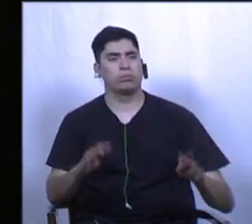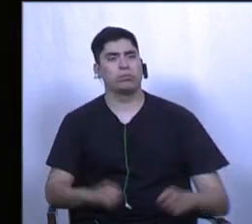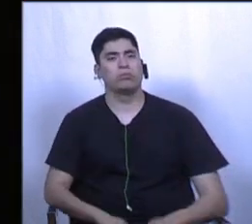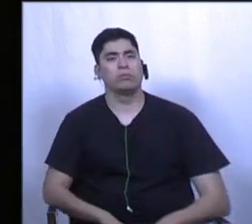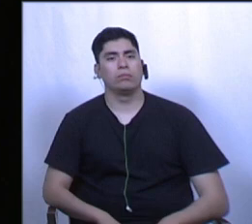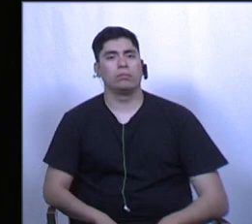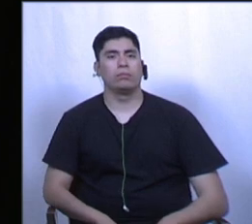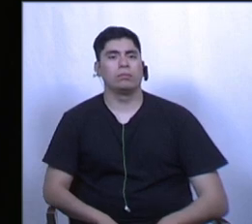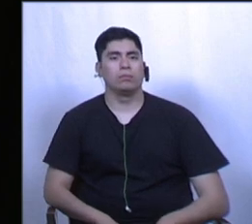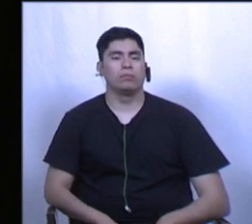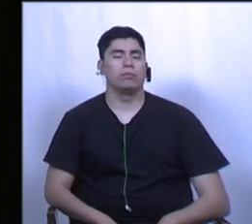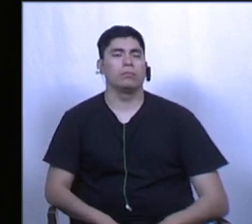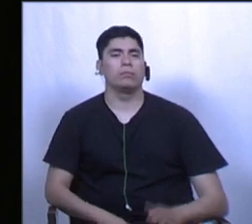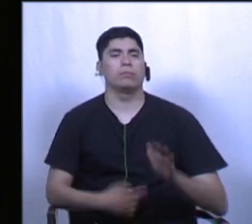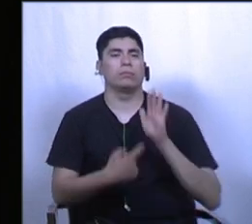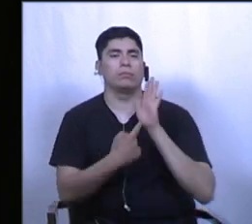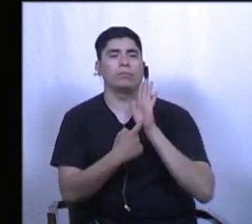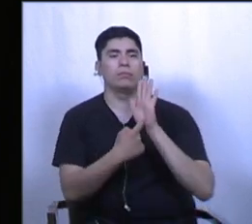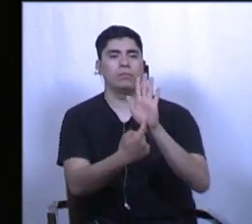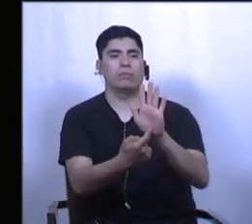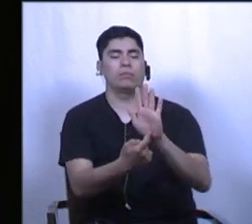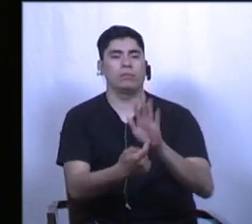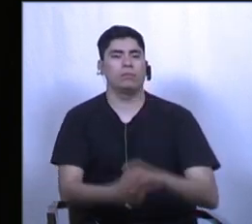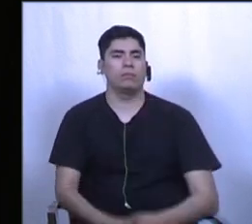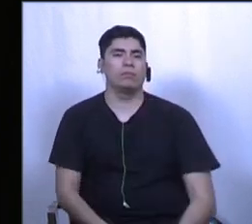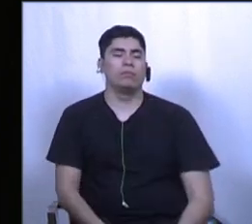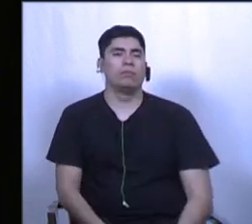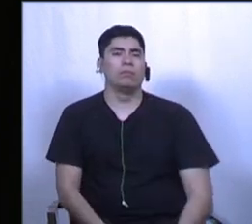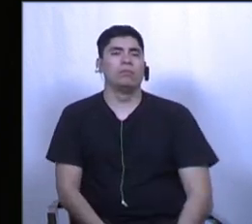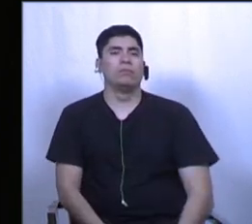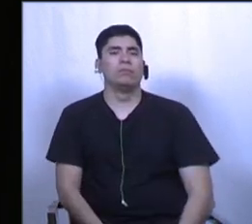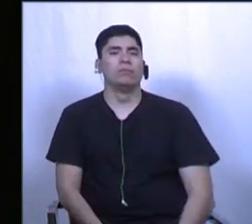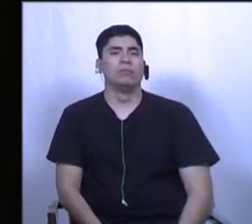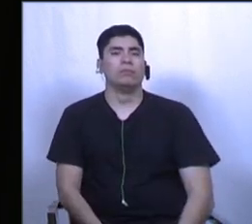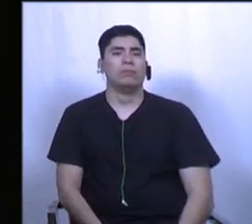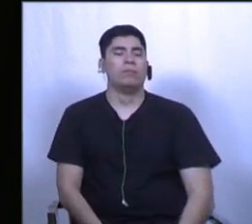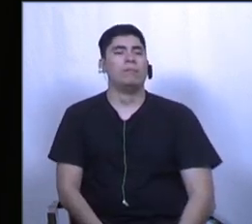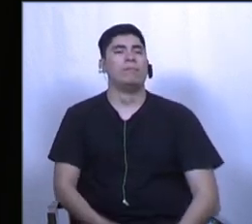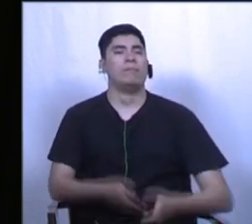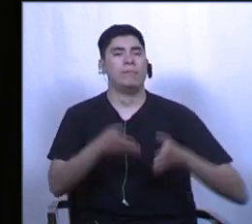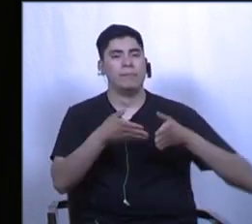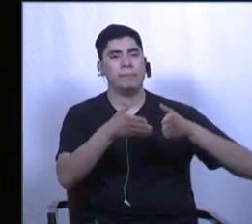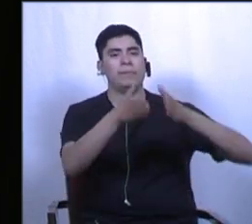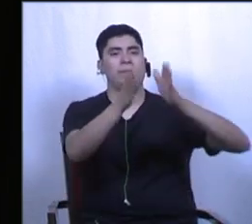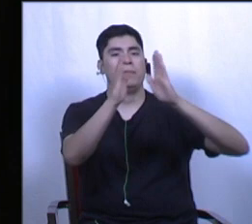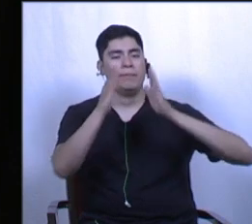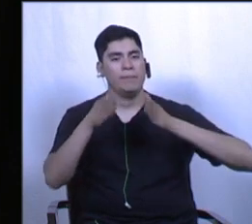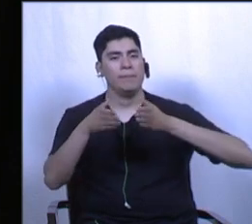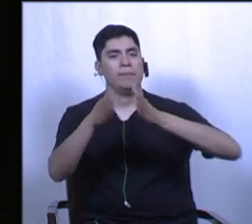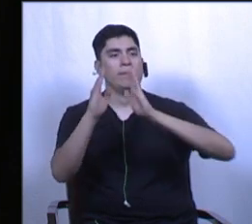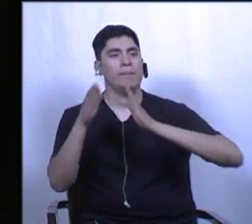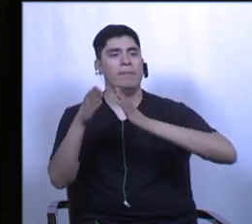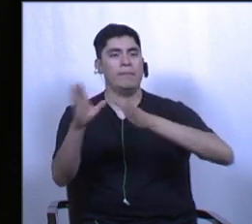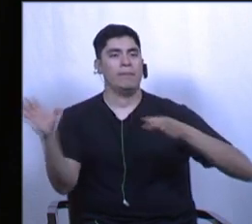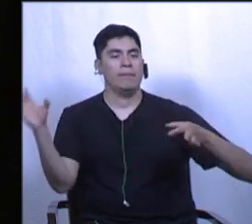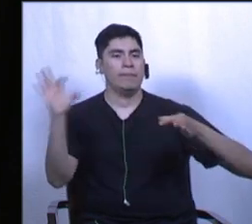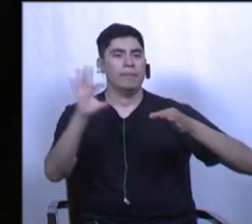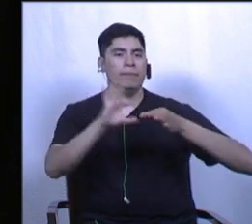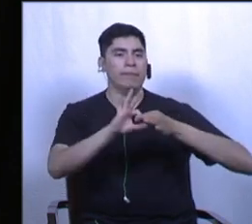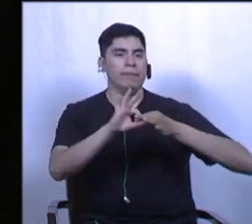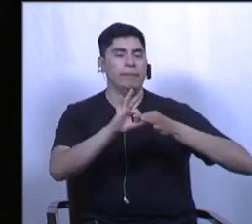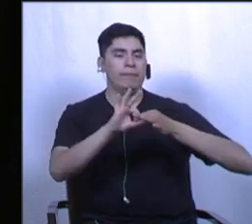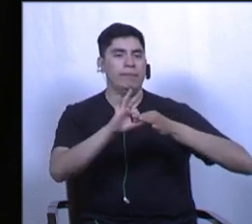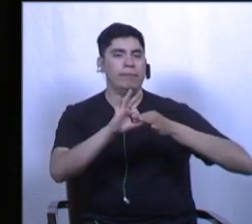relacionan con las muestras de distintas muestras. Y las líneas conectan